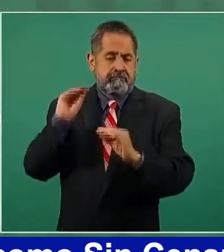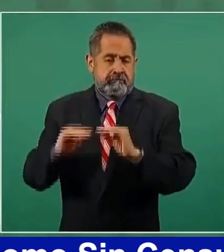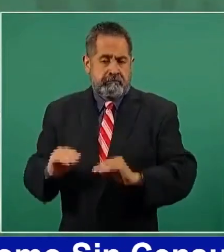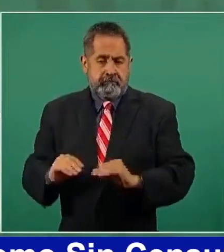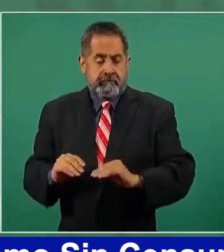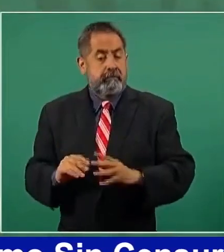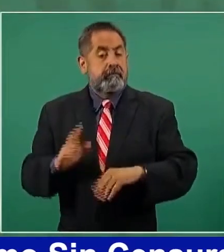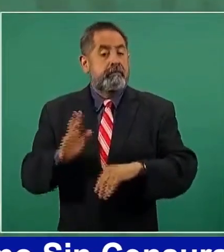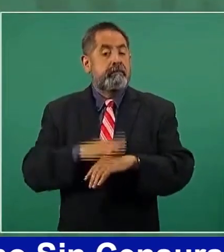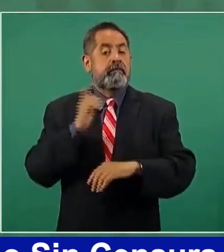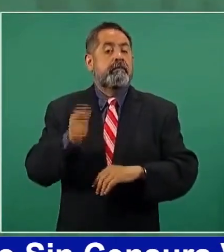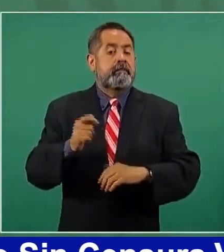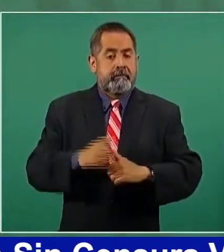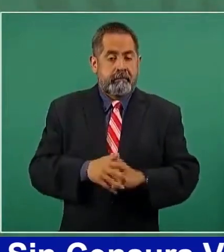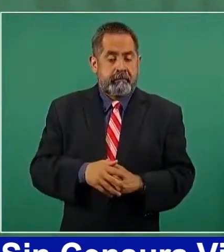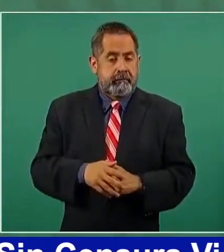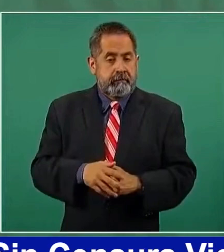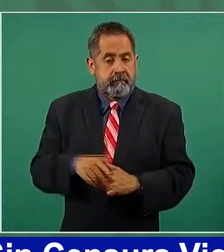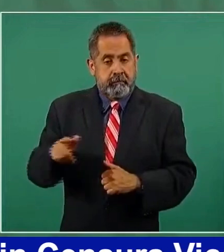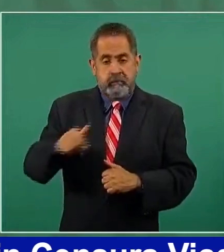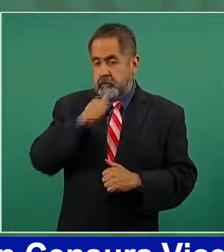porque no era